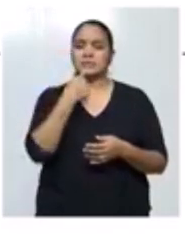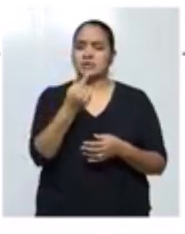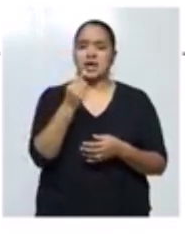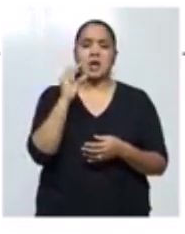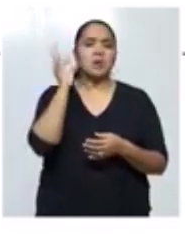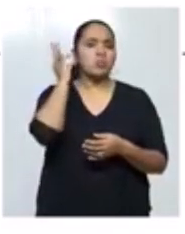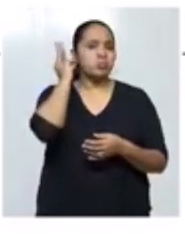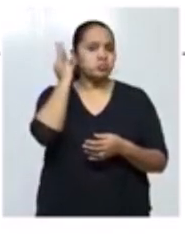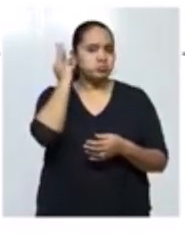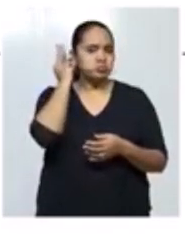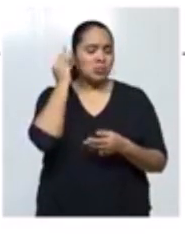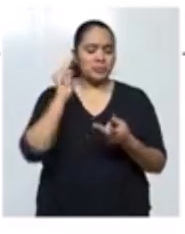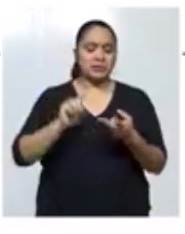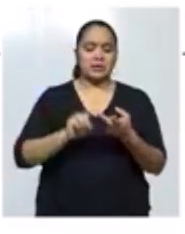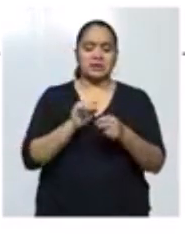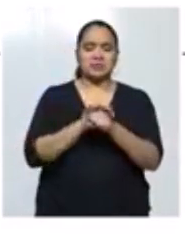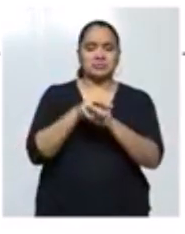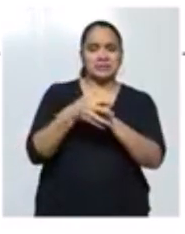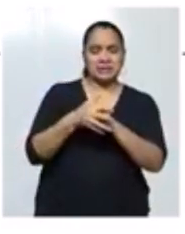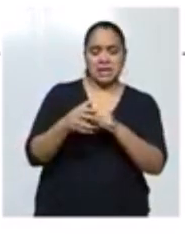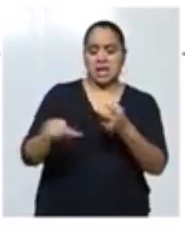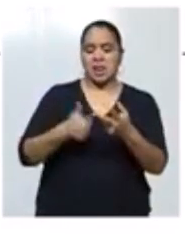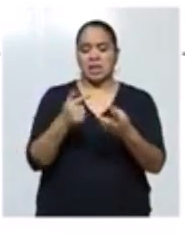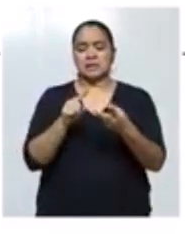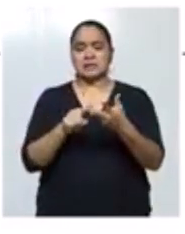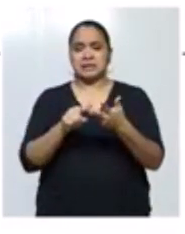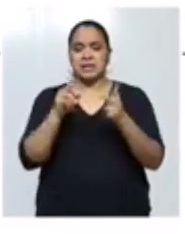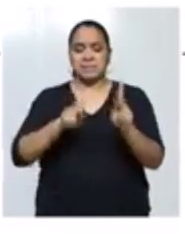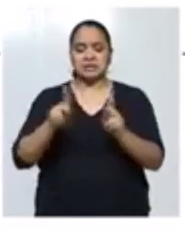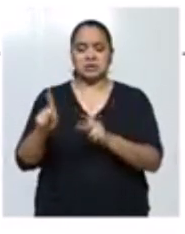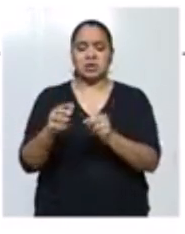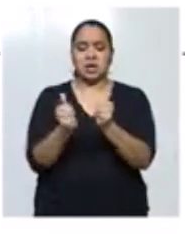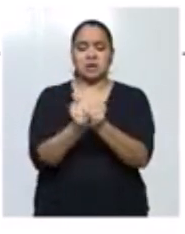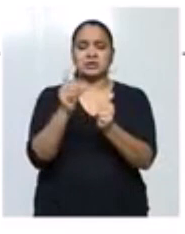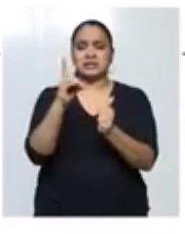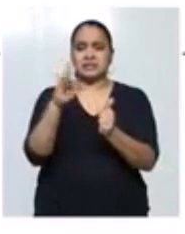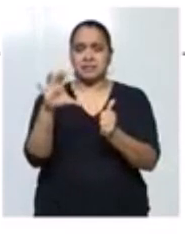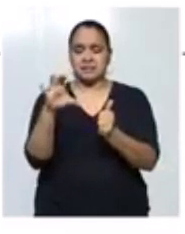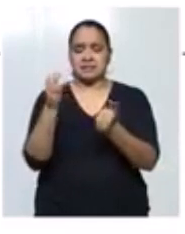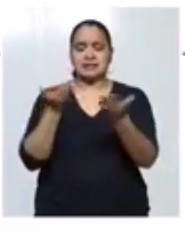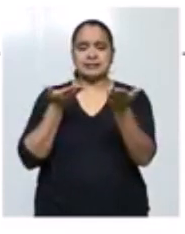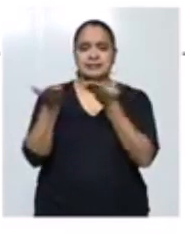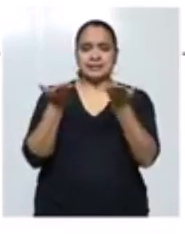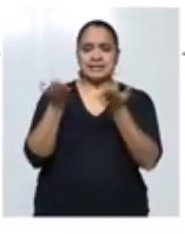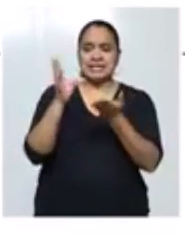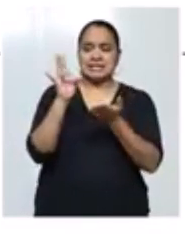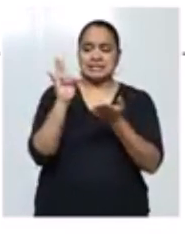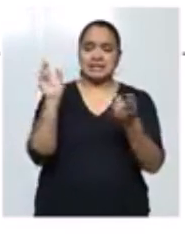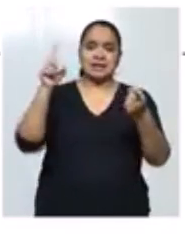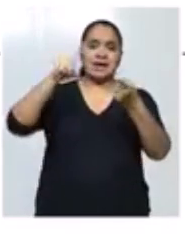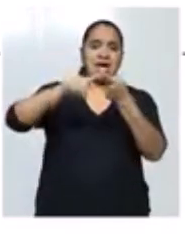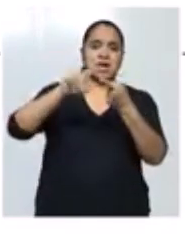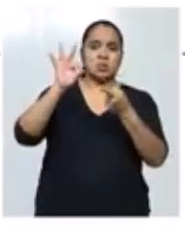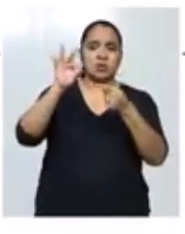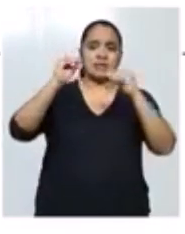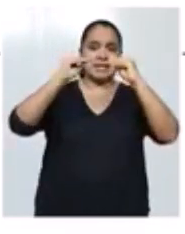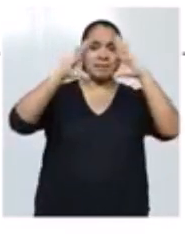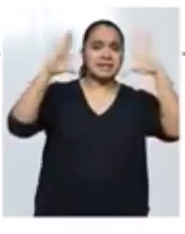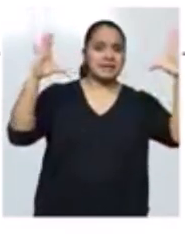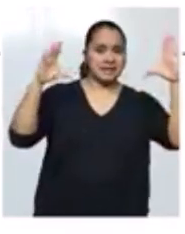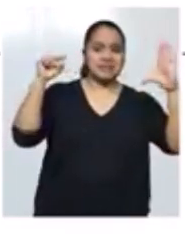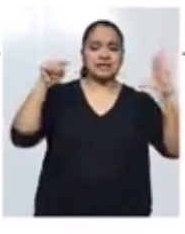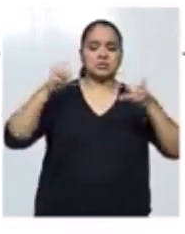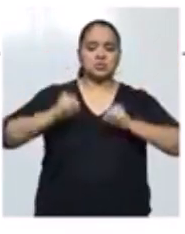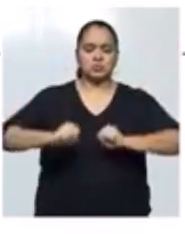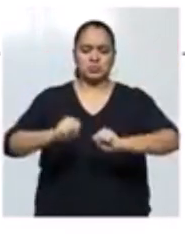embarazadas y personas con discapacidad atención especial de 7 de la mañana a 9 de la mañana en